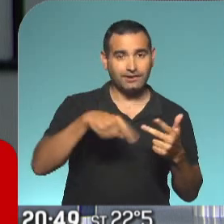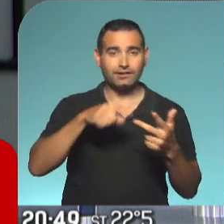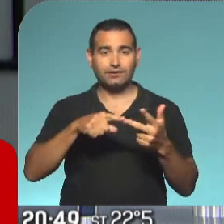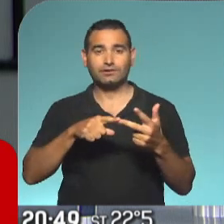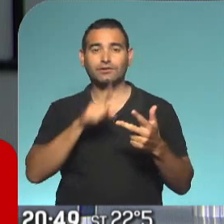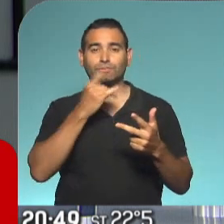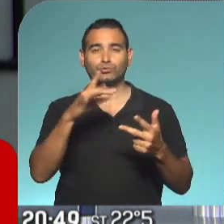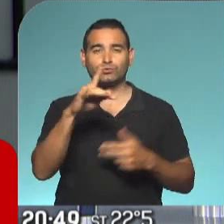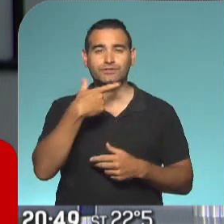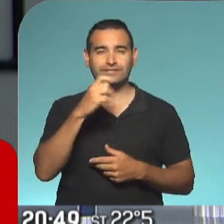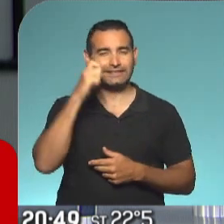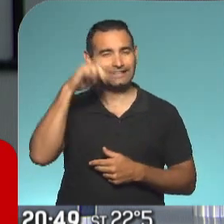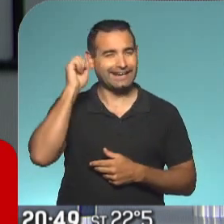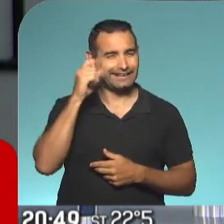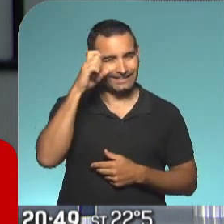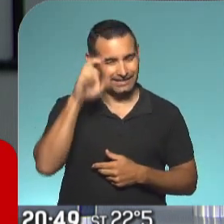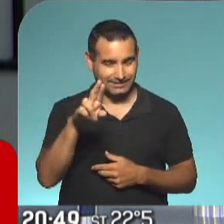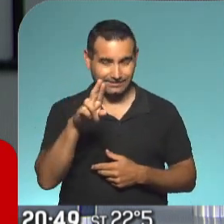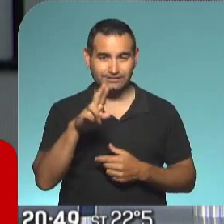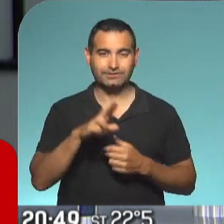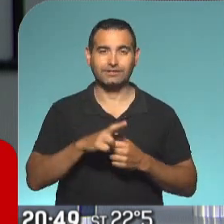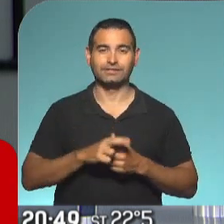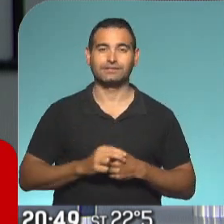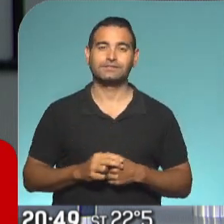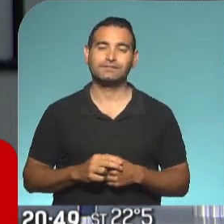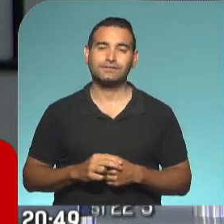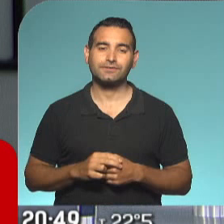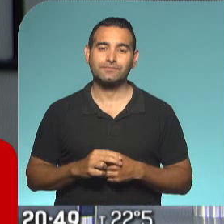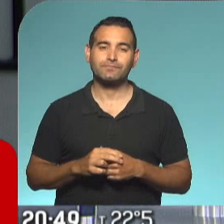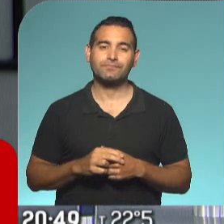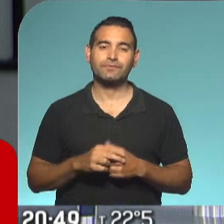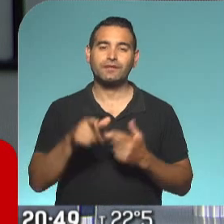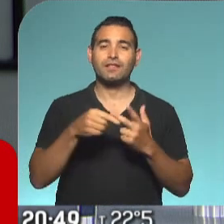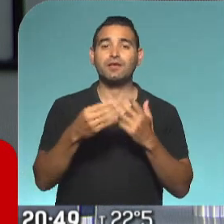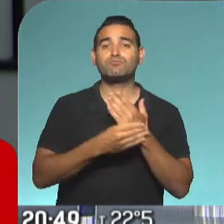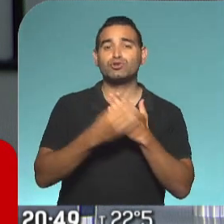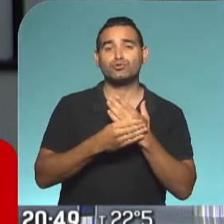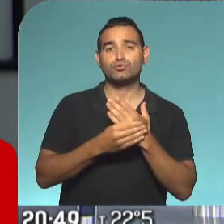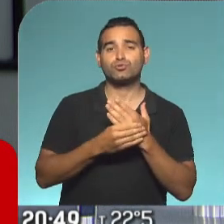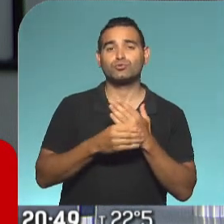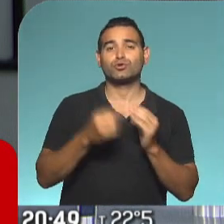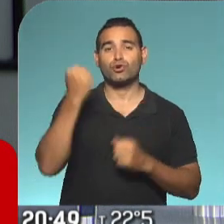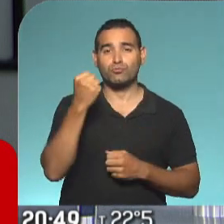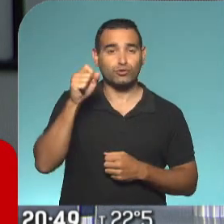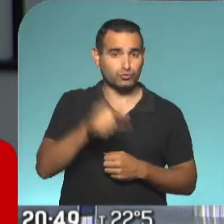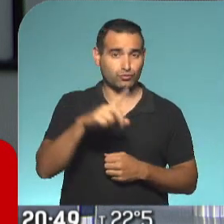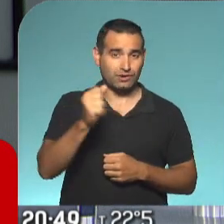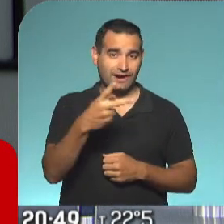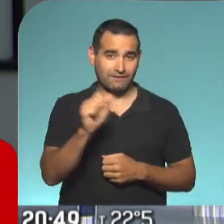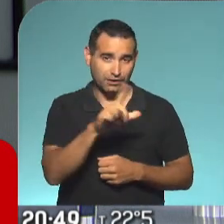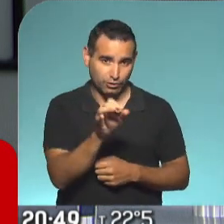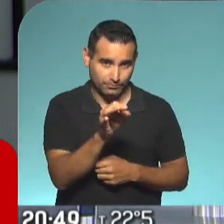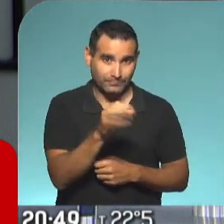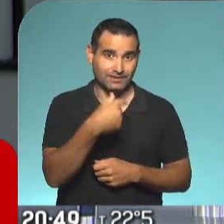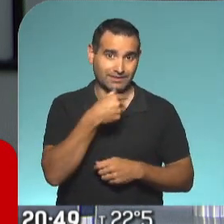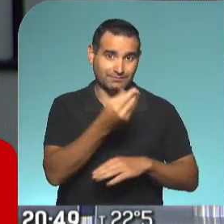Adolfo Sturzenegger, padre del Sturzenegger que conocimos en el Banco Central, que era el ministro de Economía de Cavallo, que iba a ser candidato a